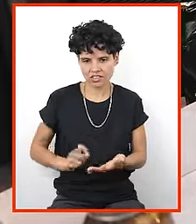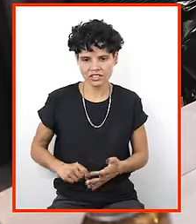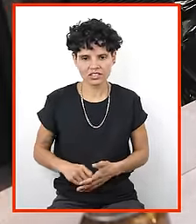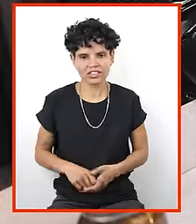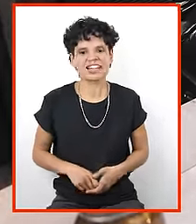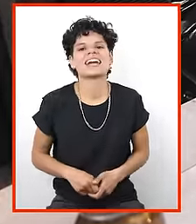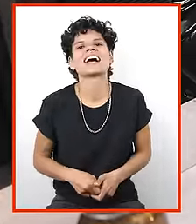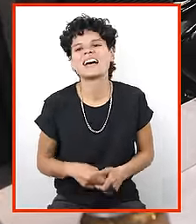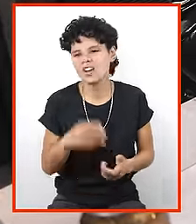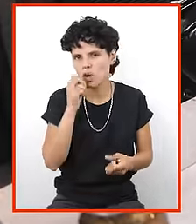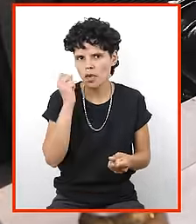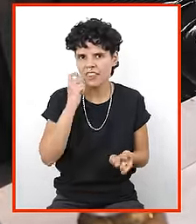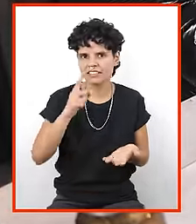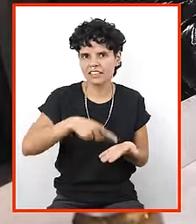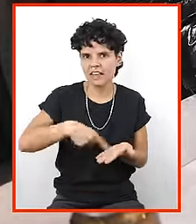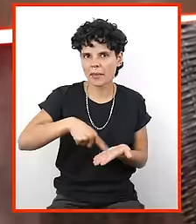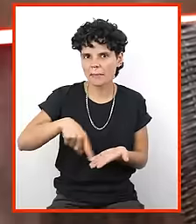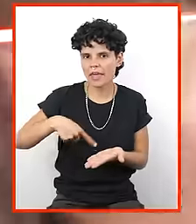hay témpera. ¡Ah!